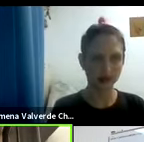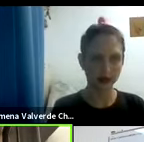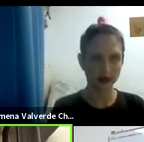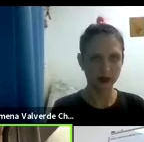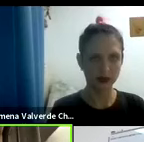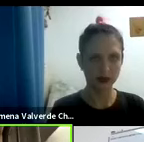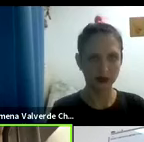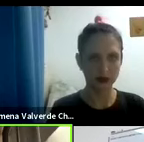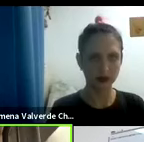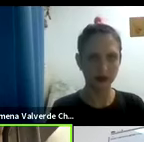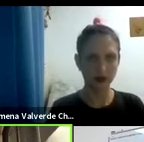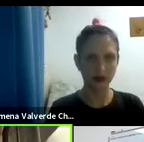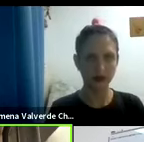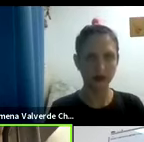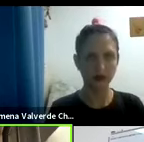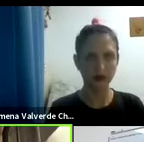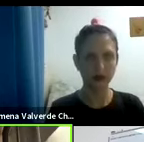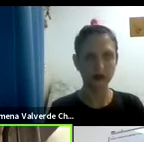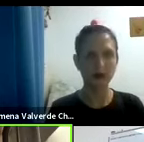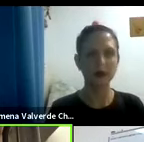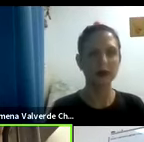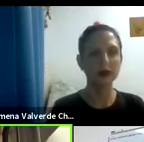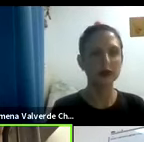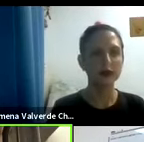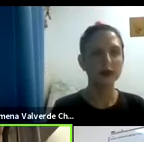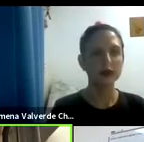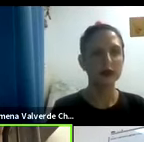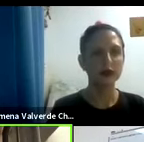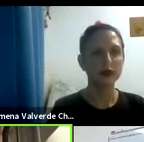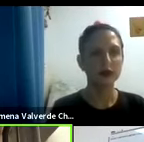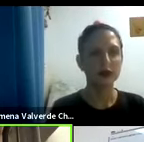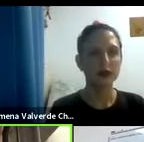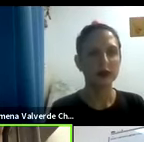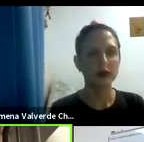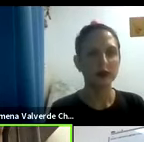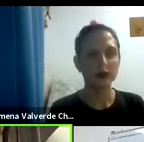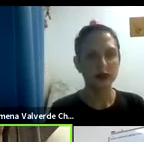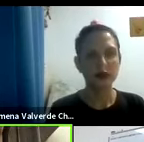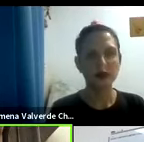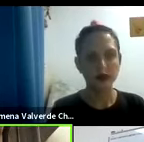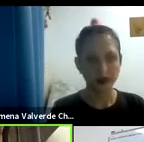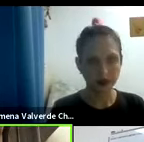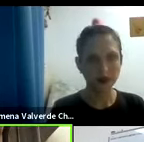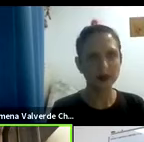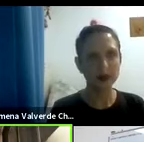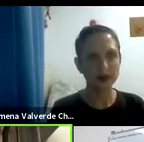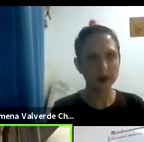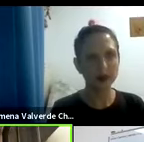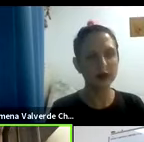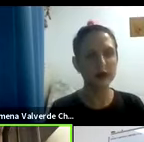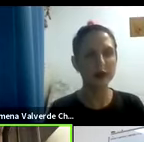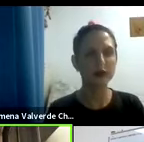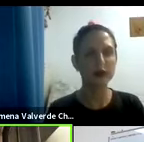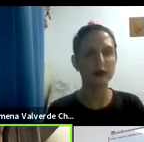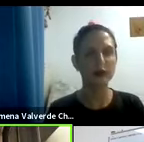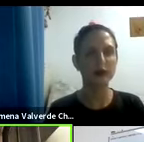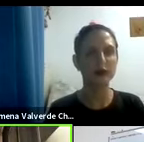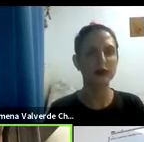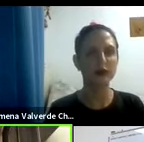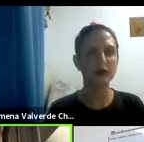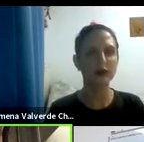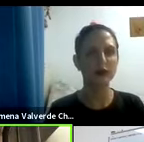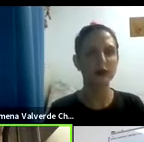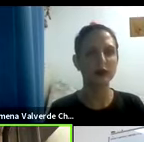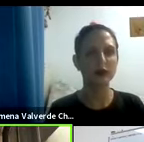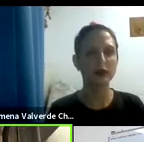y hay un programa teatro picado una escuela de artes escénicas teatro aplicado en la escuela de danza también tienen algunos programas que utilizan